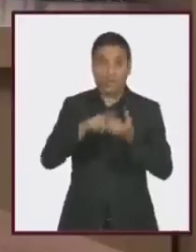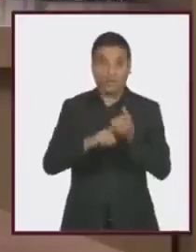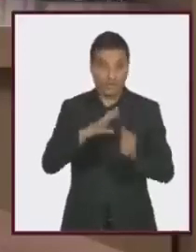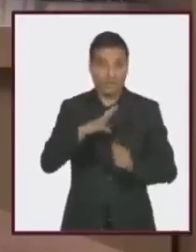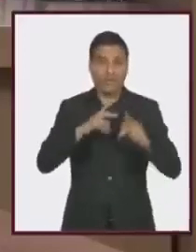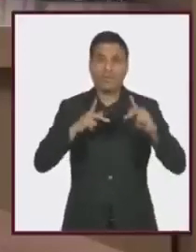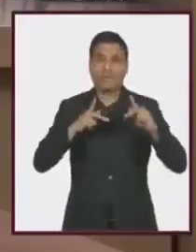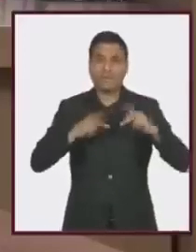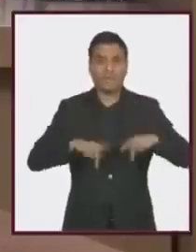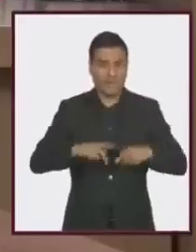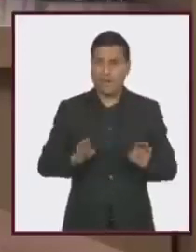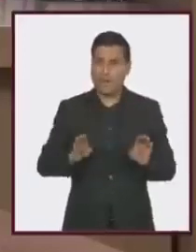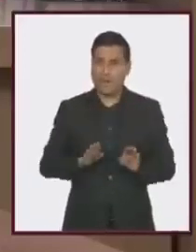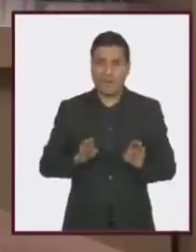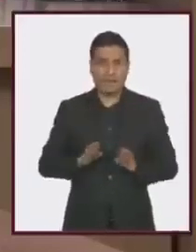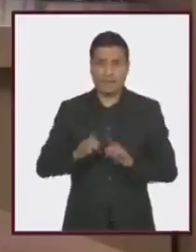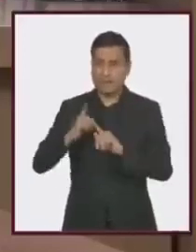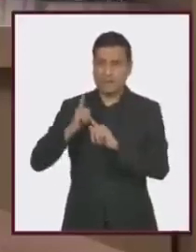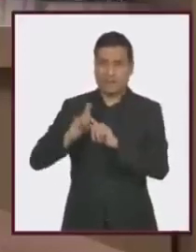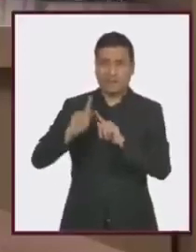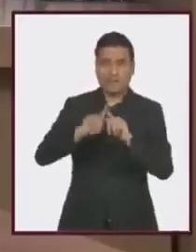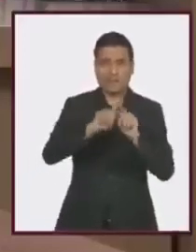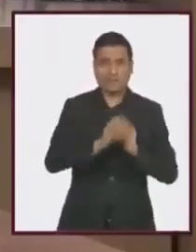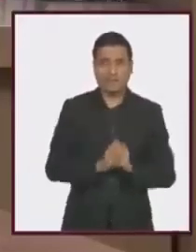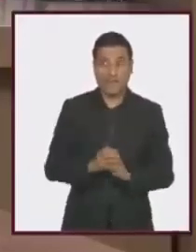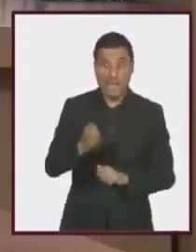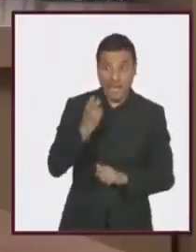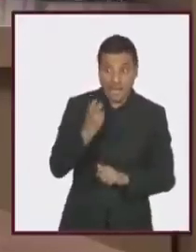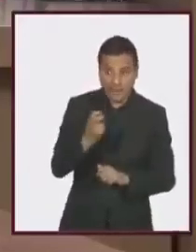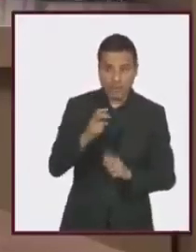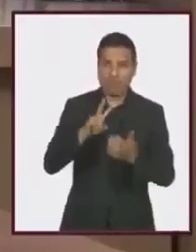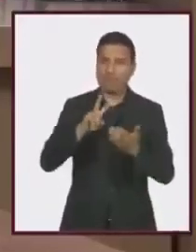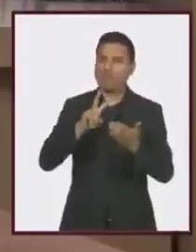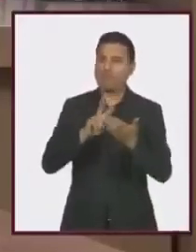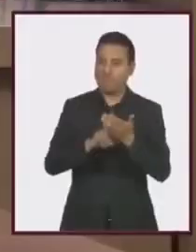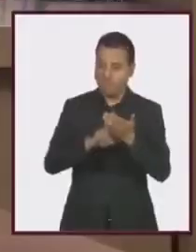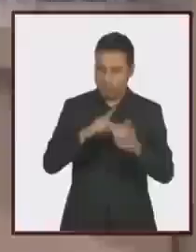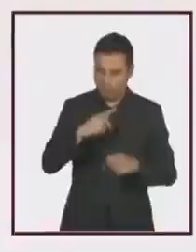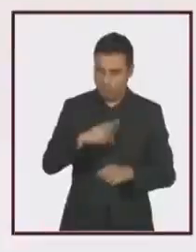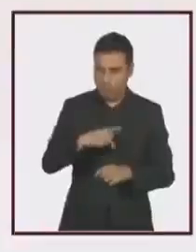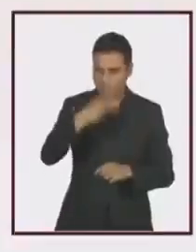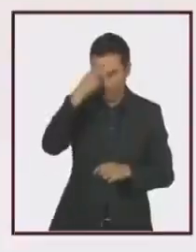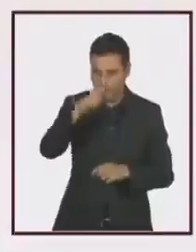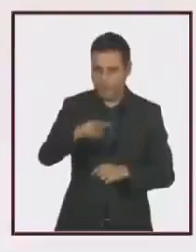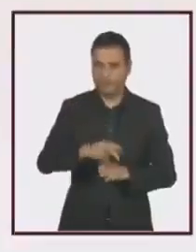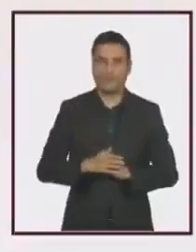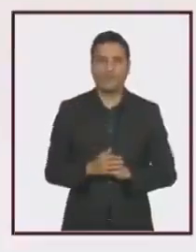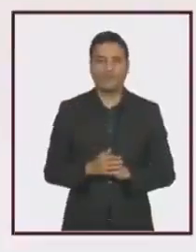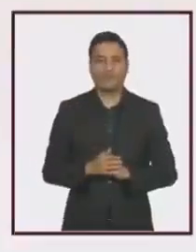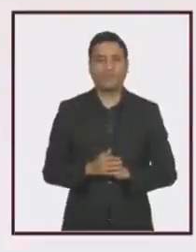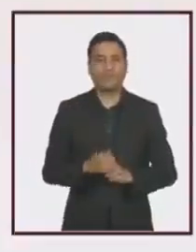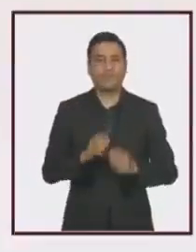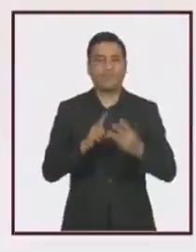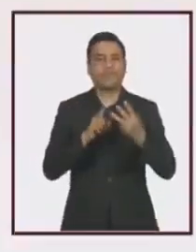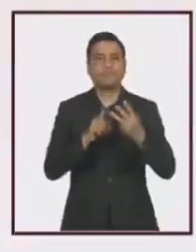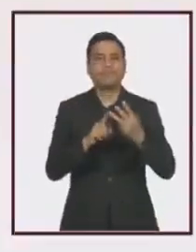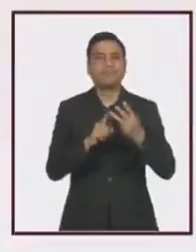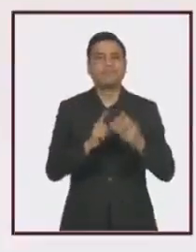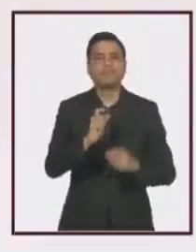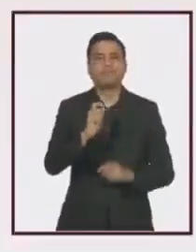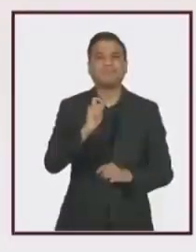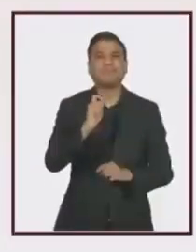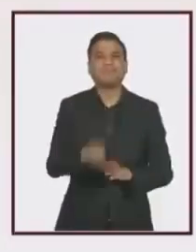esta diversidad es la que nos da las características que tenemos como nación mexicana. El tercer rasgo del perfil es